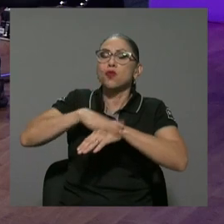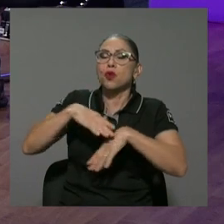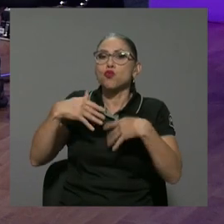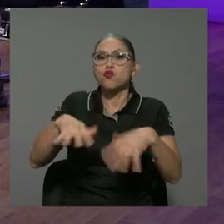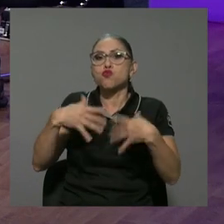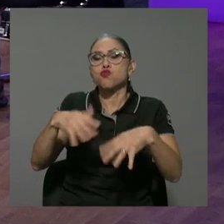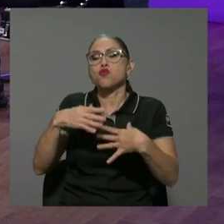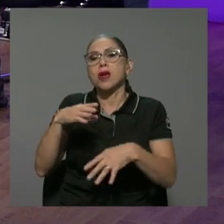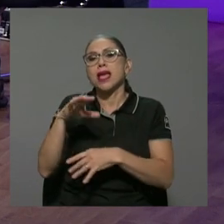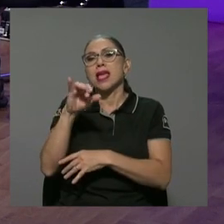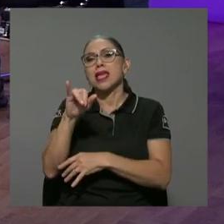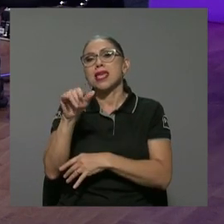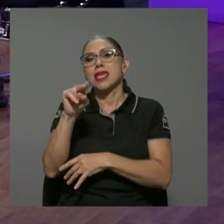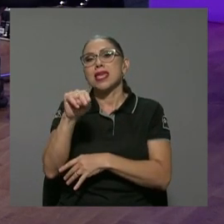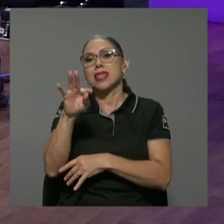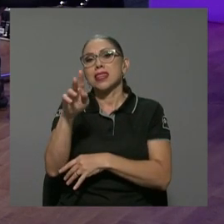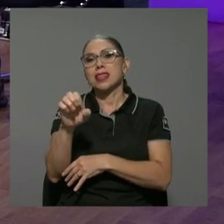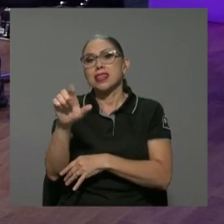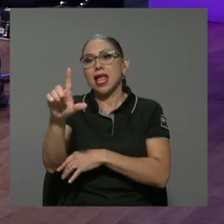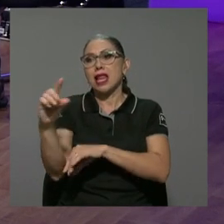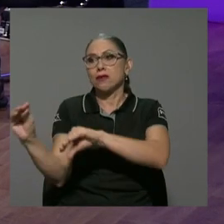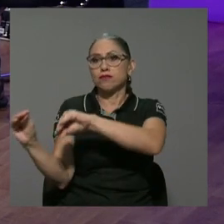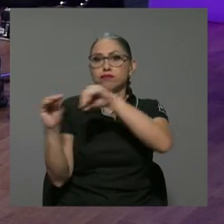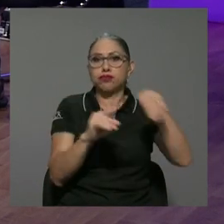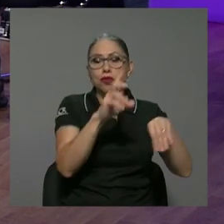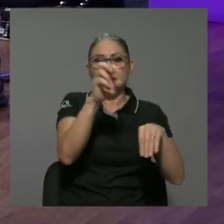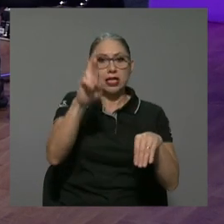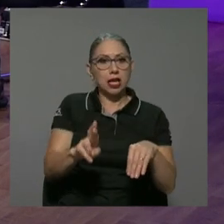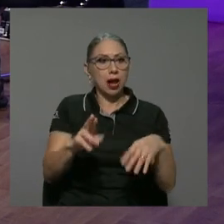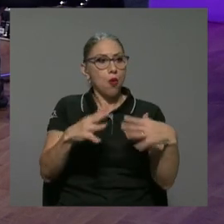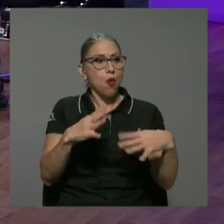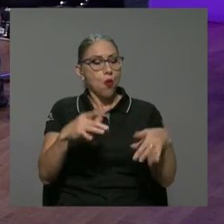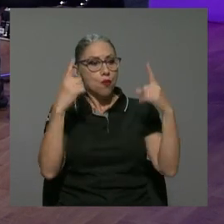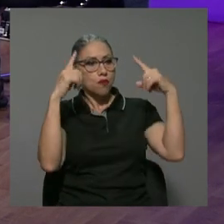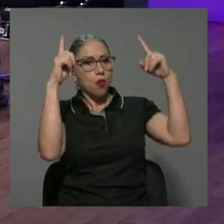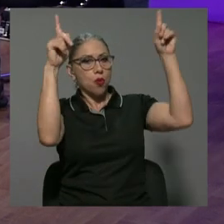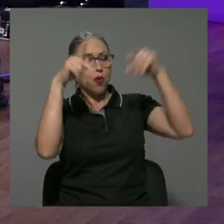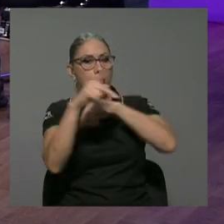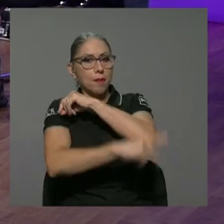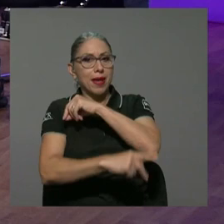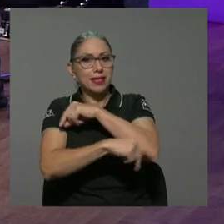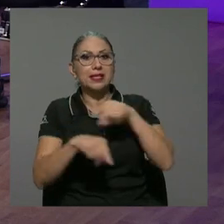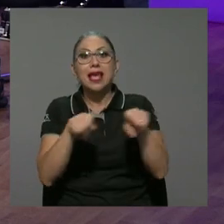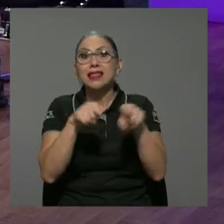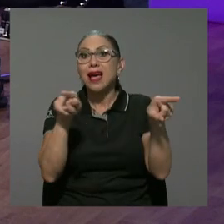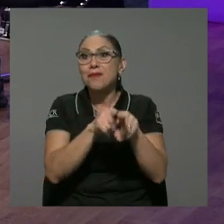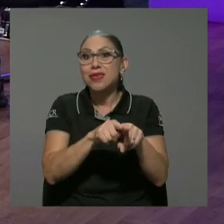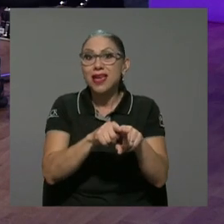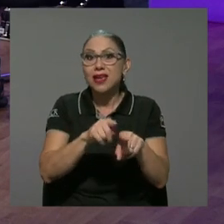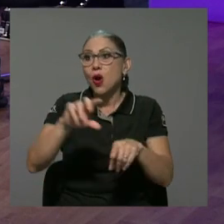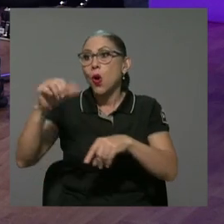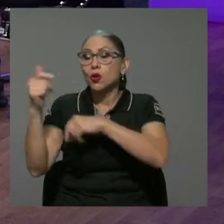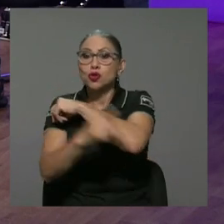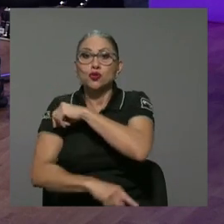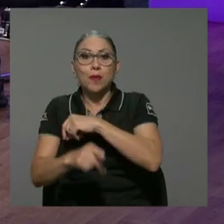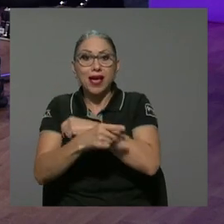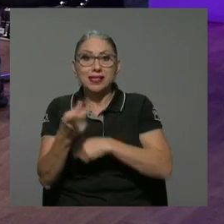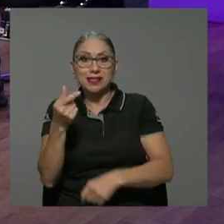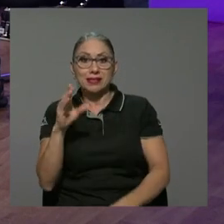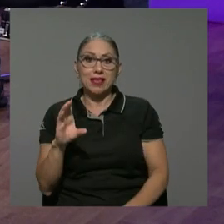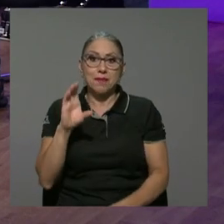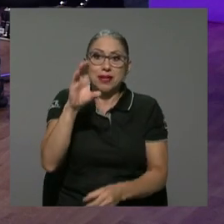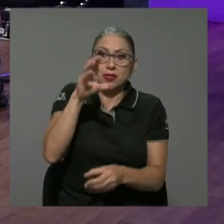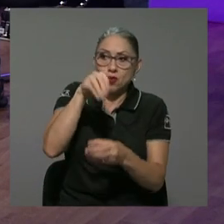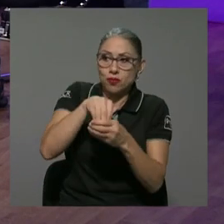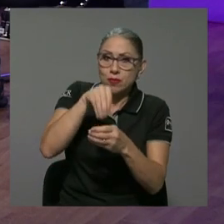años 90 como el gran logro del país, y después toda esta inversión extranjera directa. ¿Y por qué vienen?